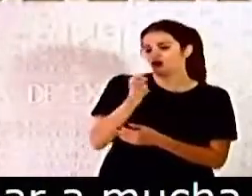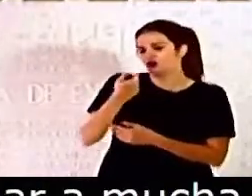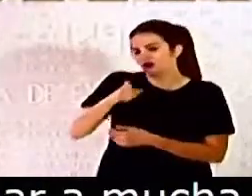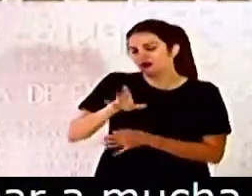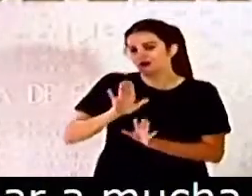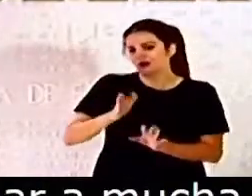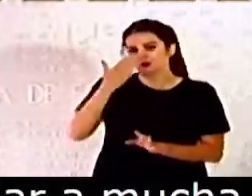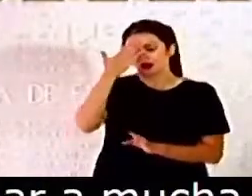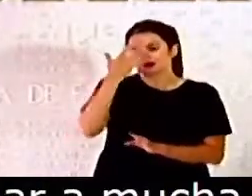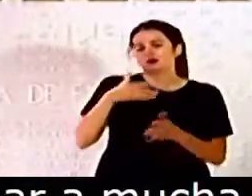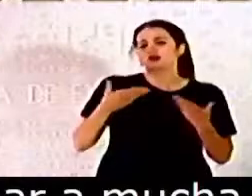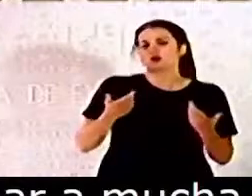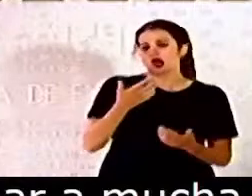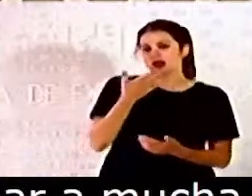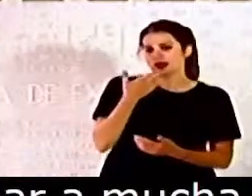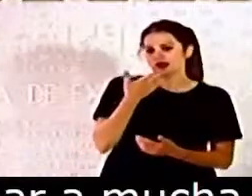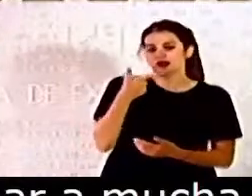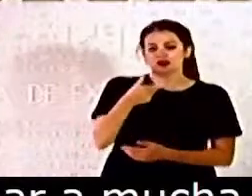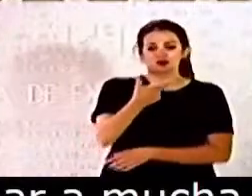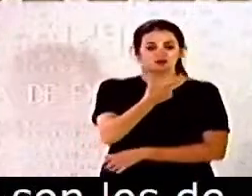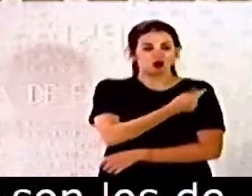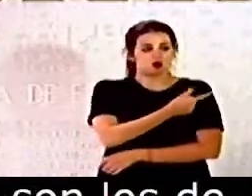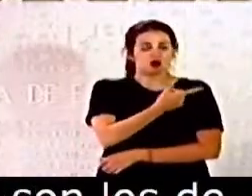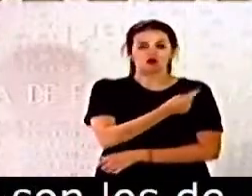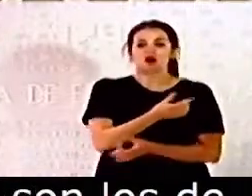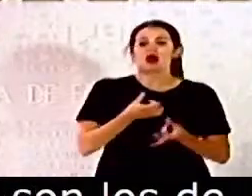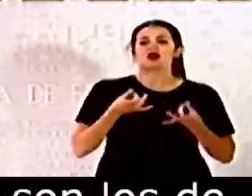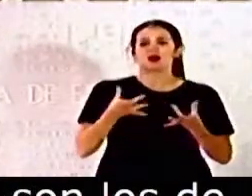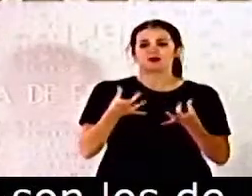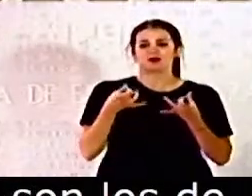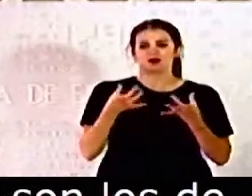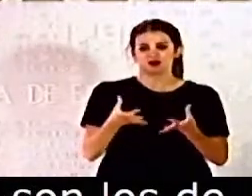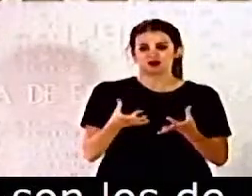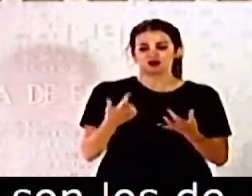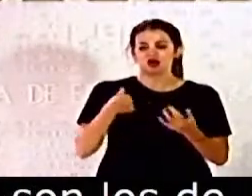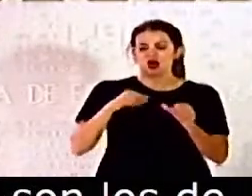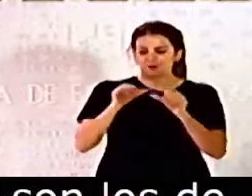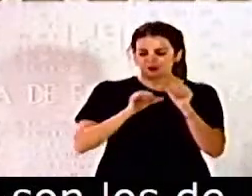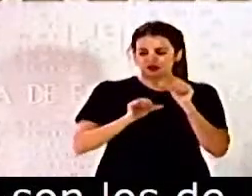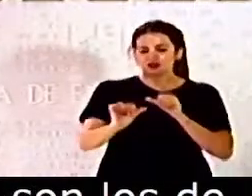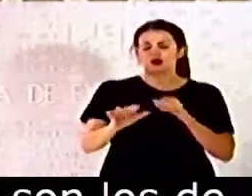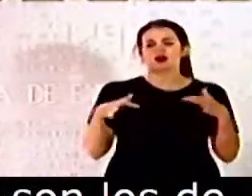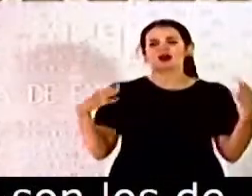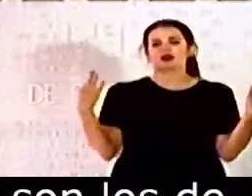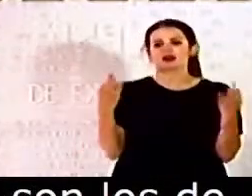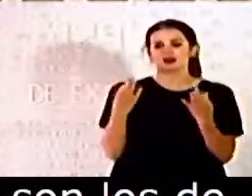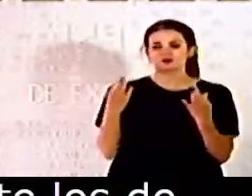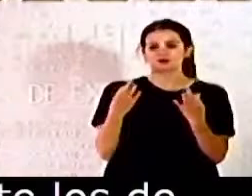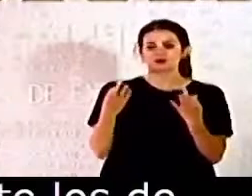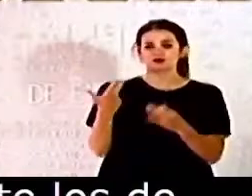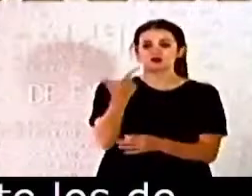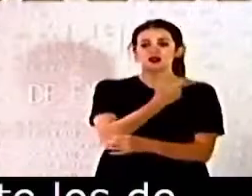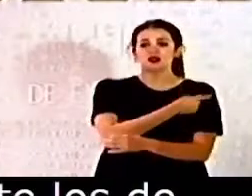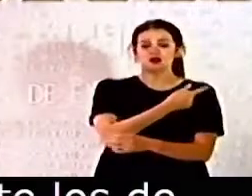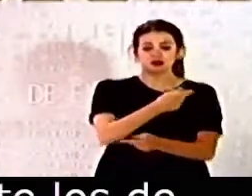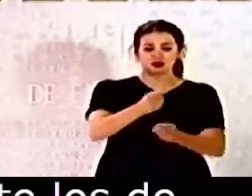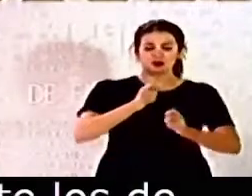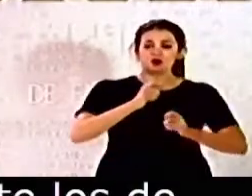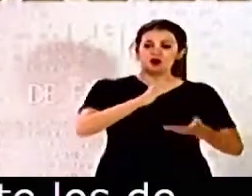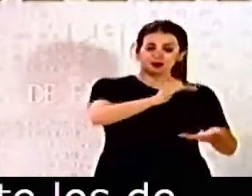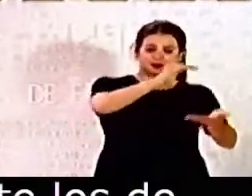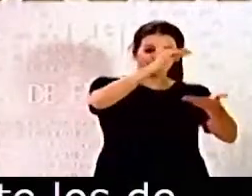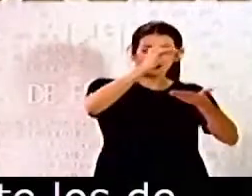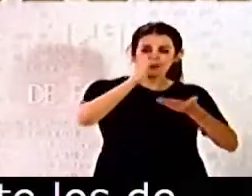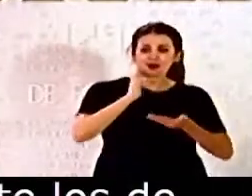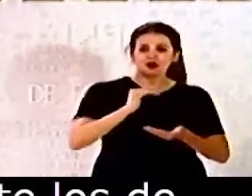nos ha permitido vacunar con más agilidad. ¿Qué es lo que vamos a tener a partir de ahora? Lo que estábamos recibiendo de dosis, que